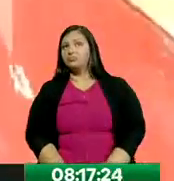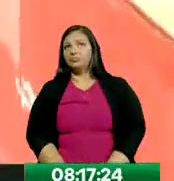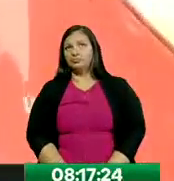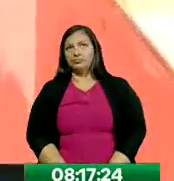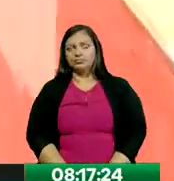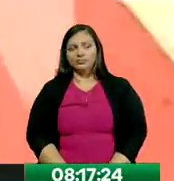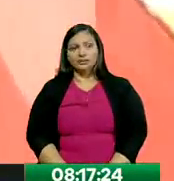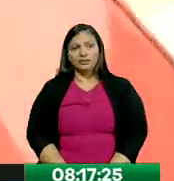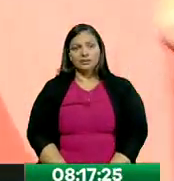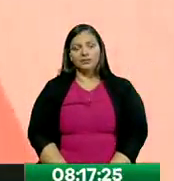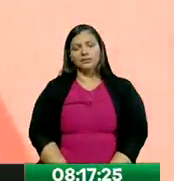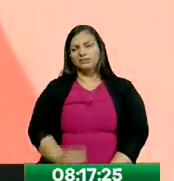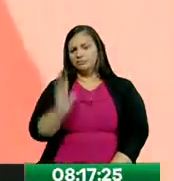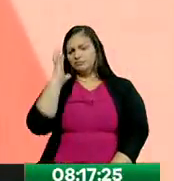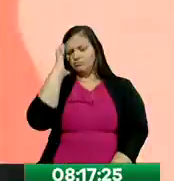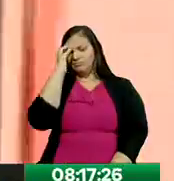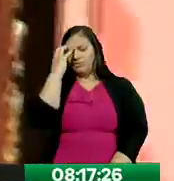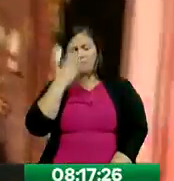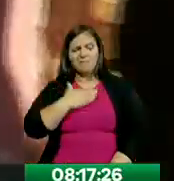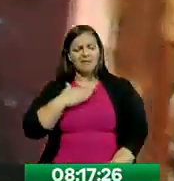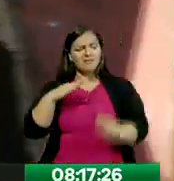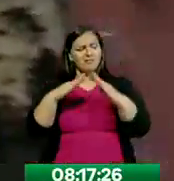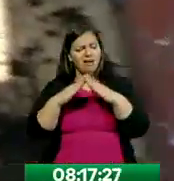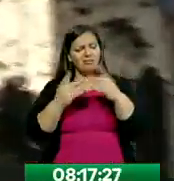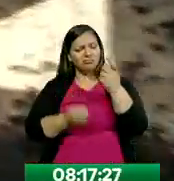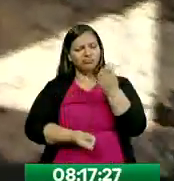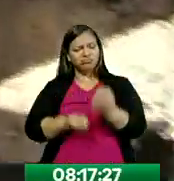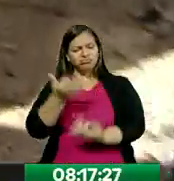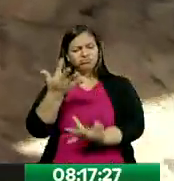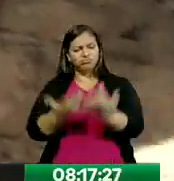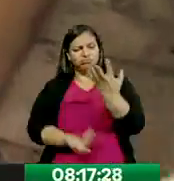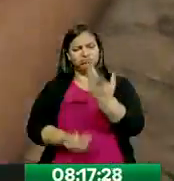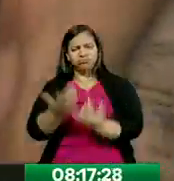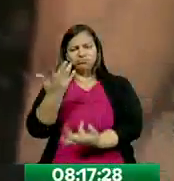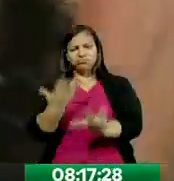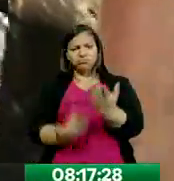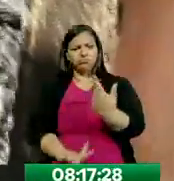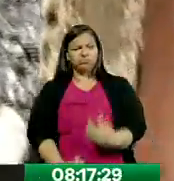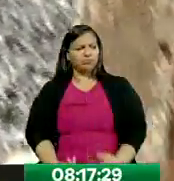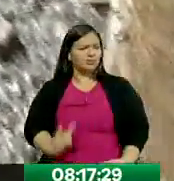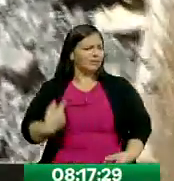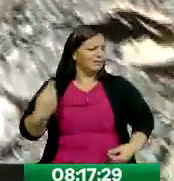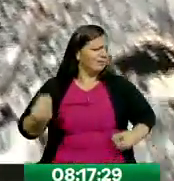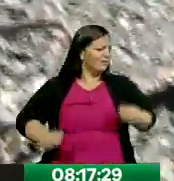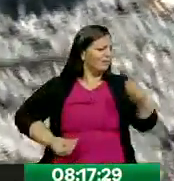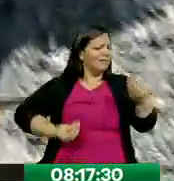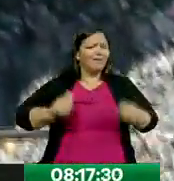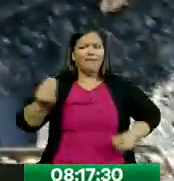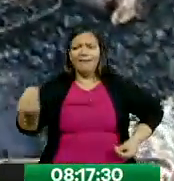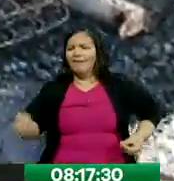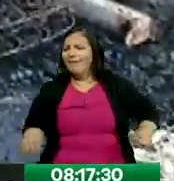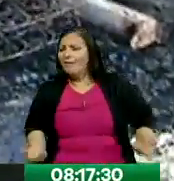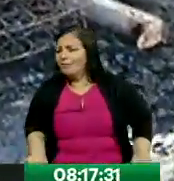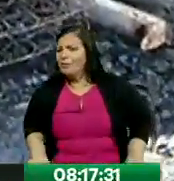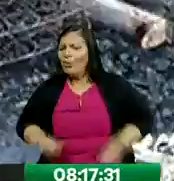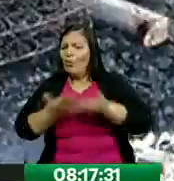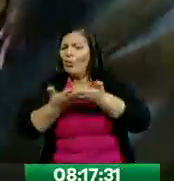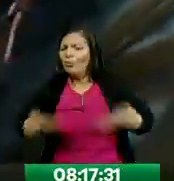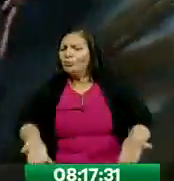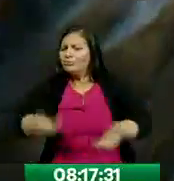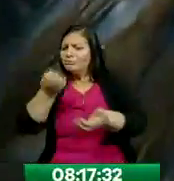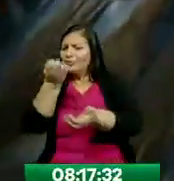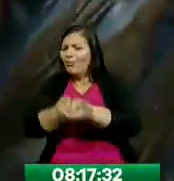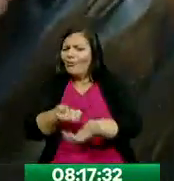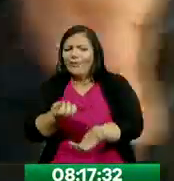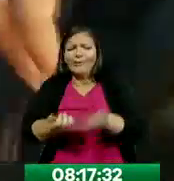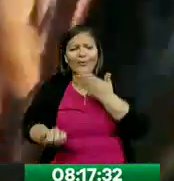no la deja tranquila y pese a eso tiene el otro problema. Piensa de dónde sacar dinero para reparar su vivienda y para comprar lo que se